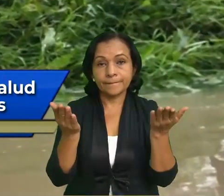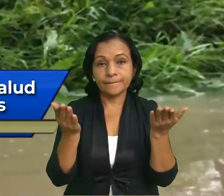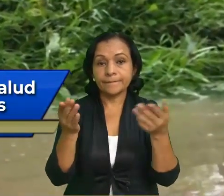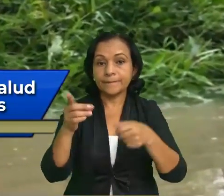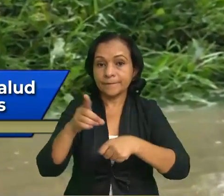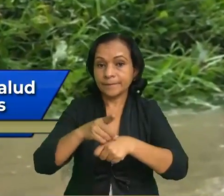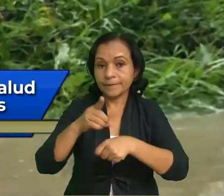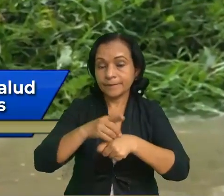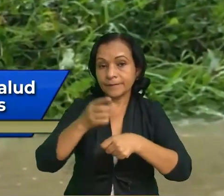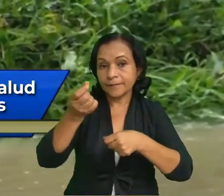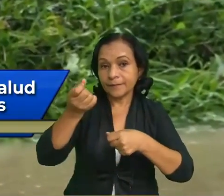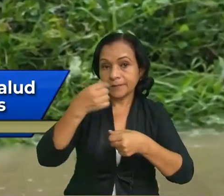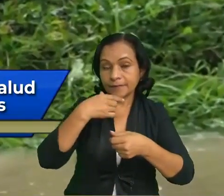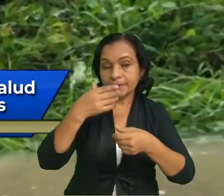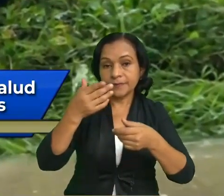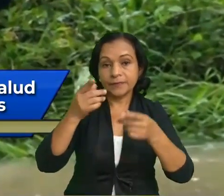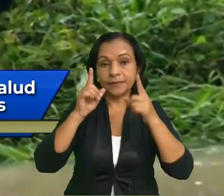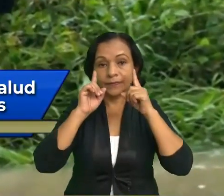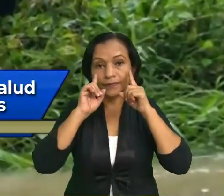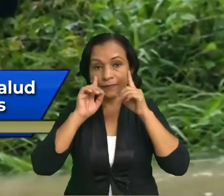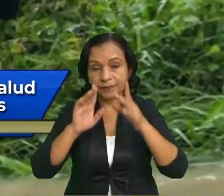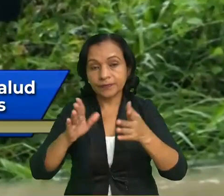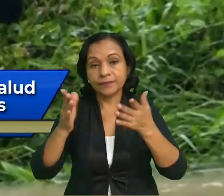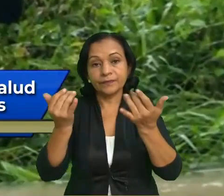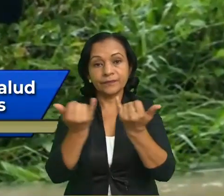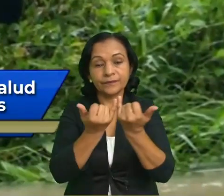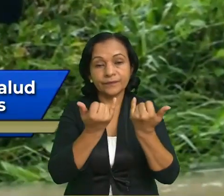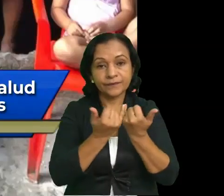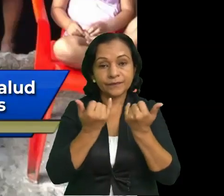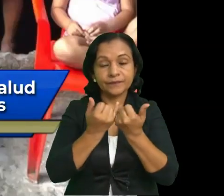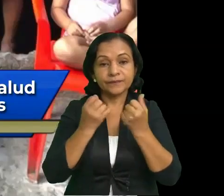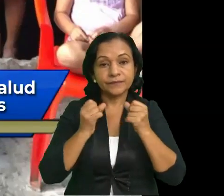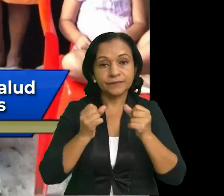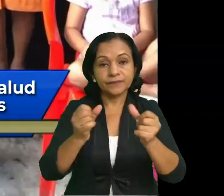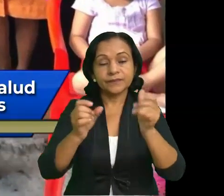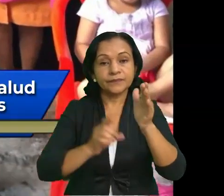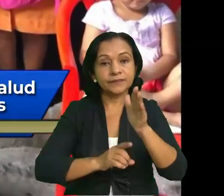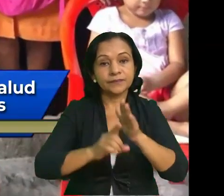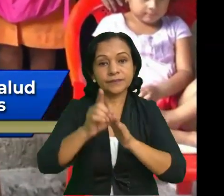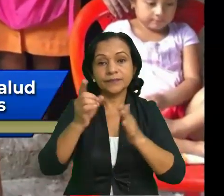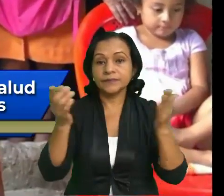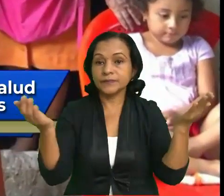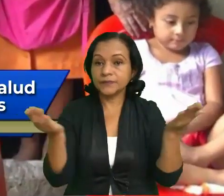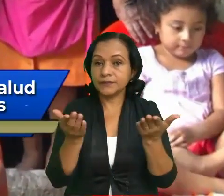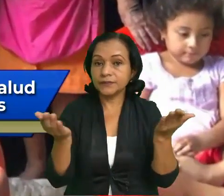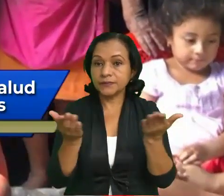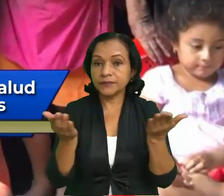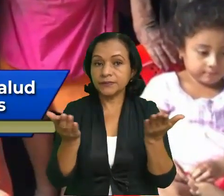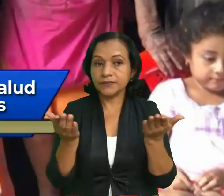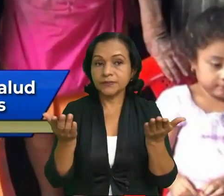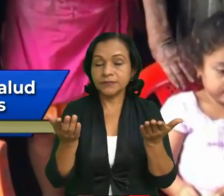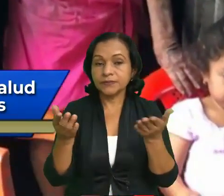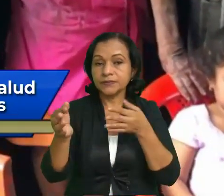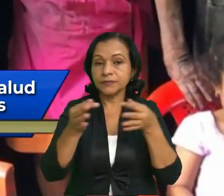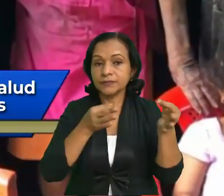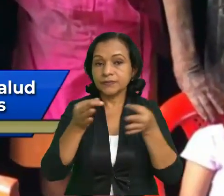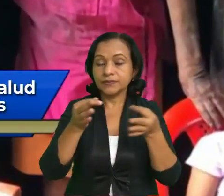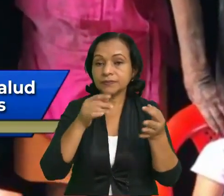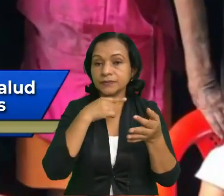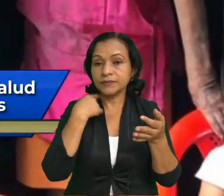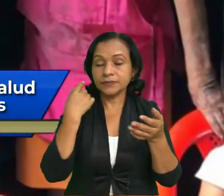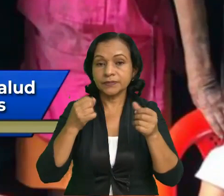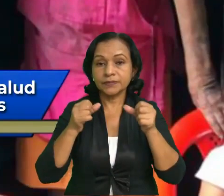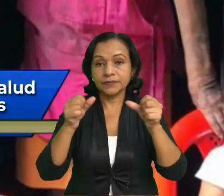es decir terapia complementaria alternativa continúa desarrollándose como realidad